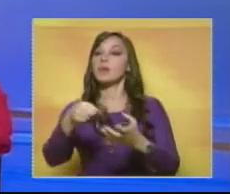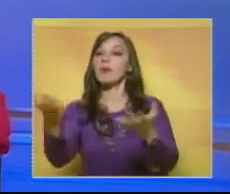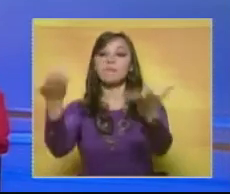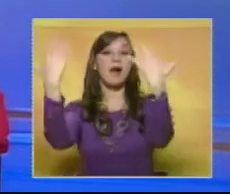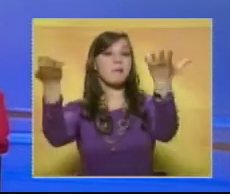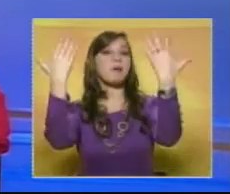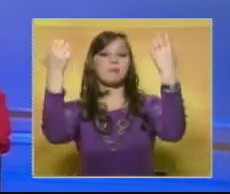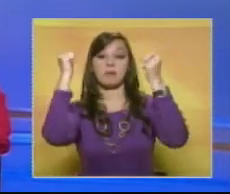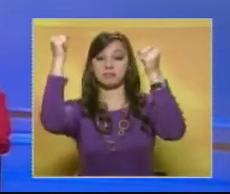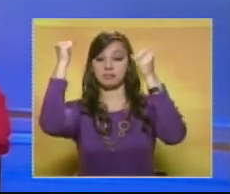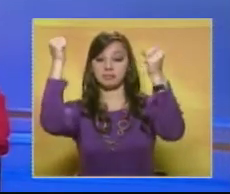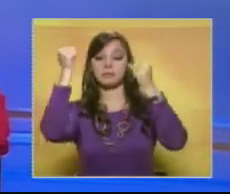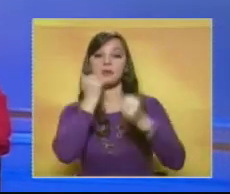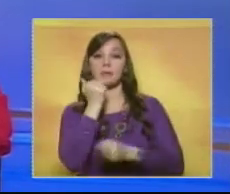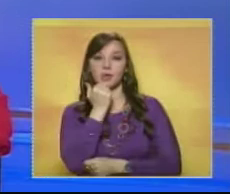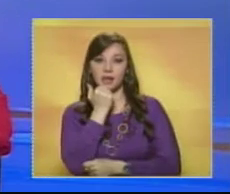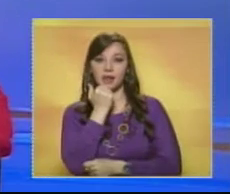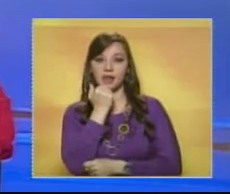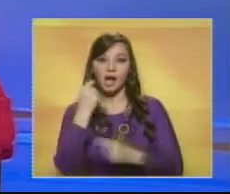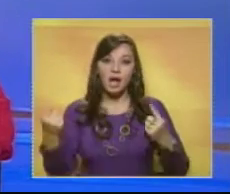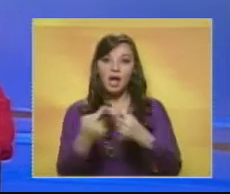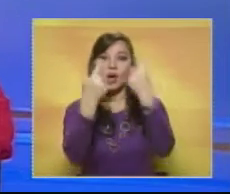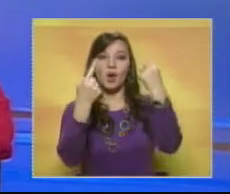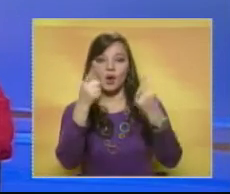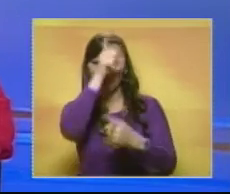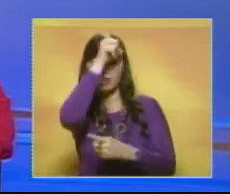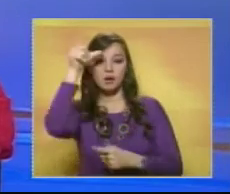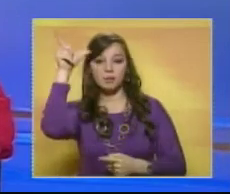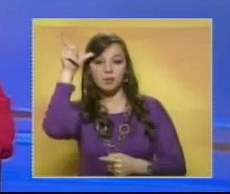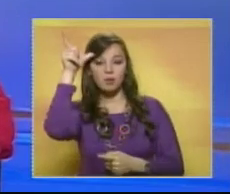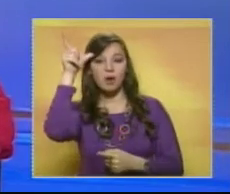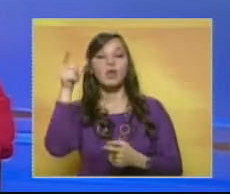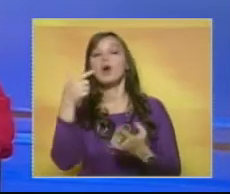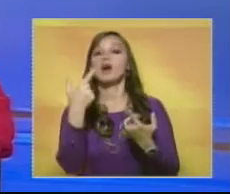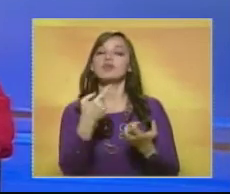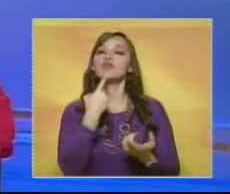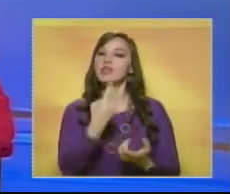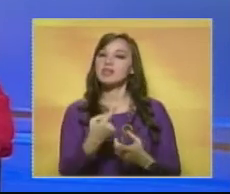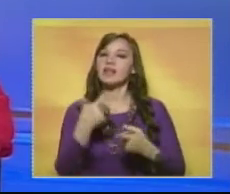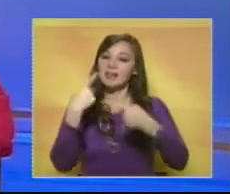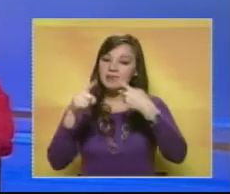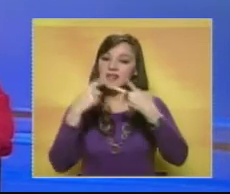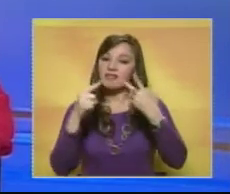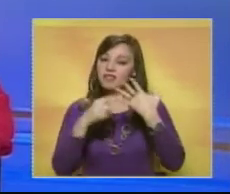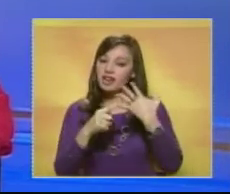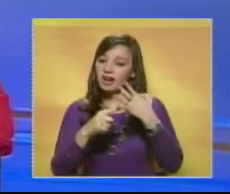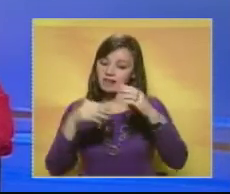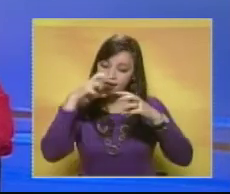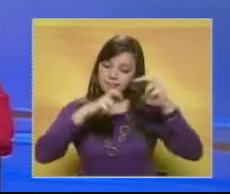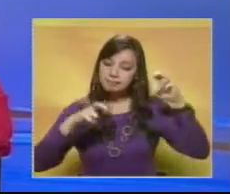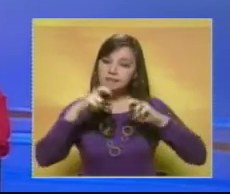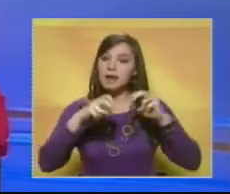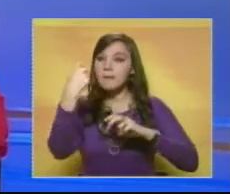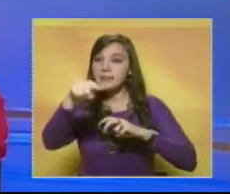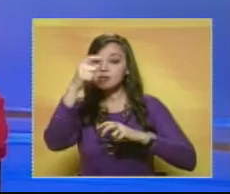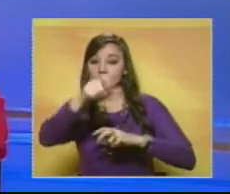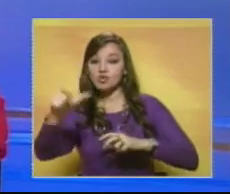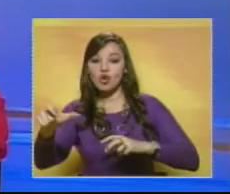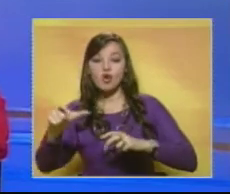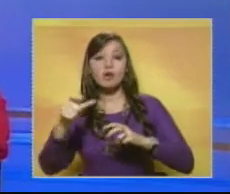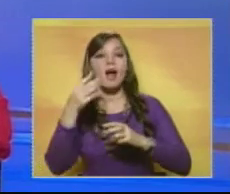pública y asociación para delinquir contra Leopoldo López, están sustentadas por una serie de análisis de diversos expertos de la